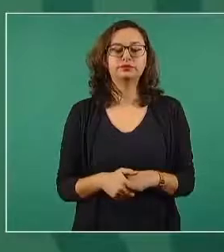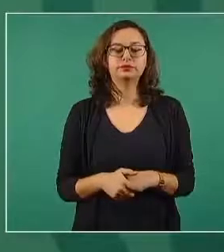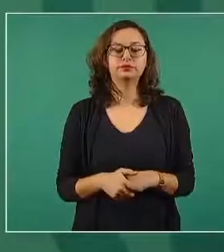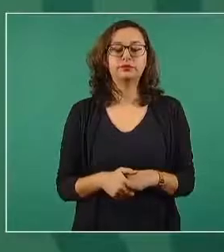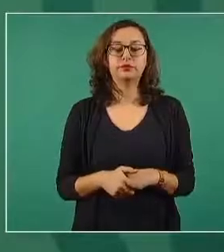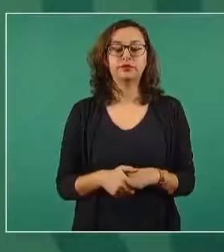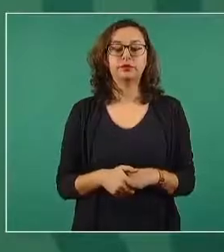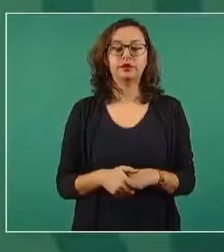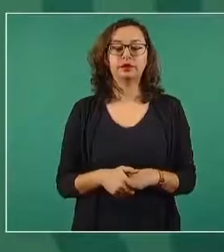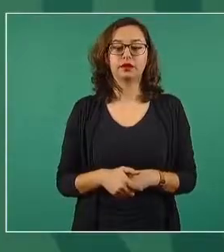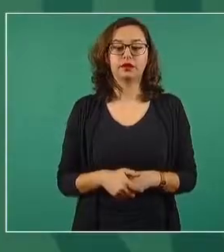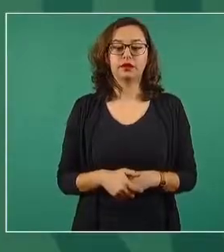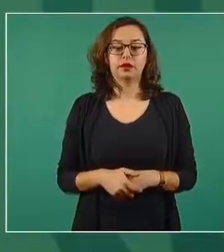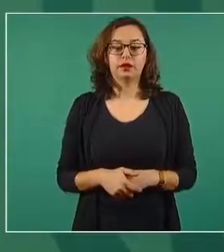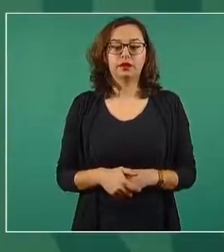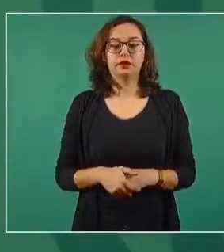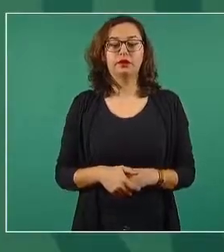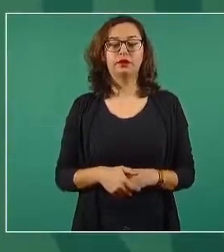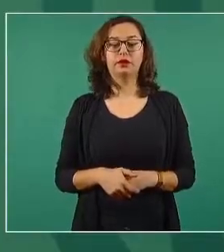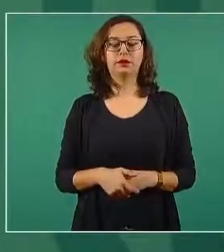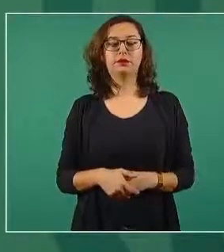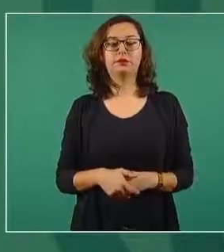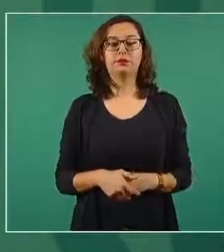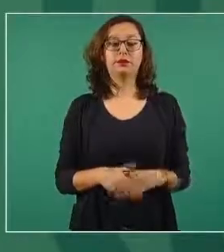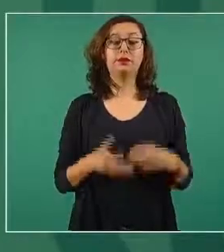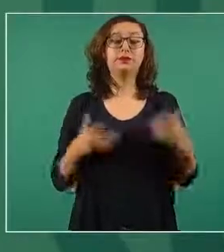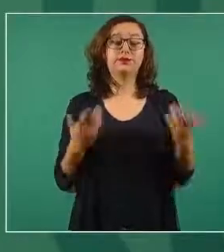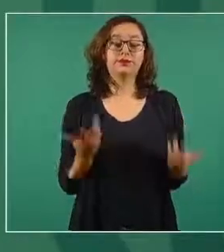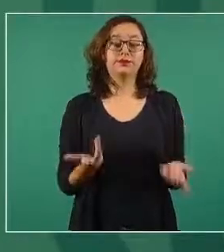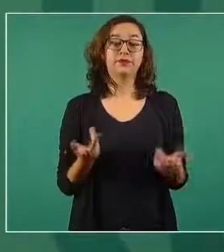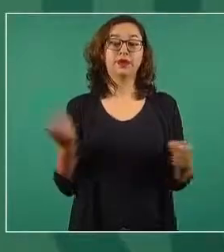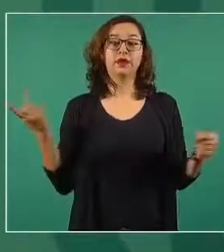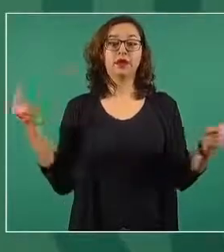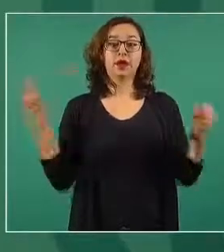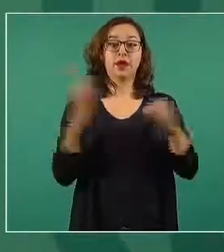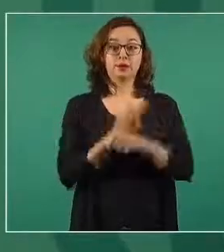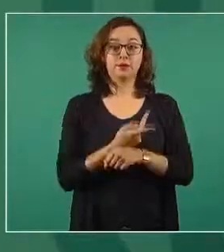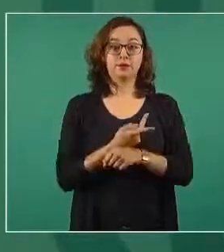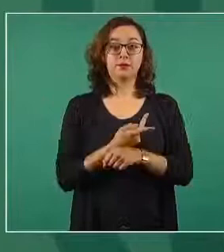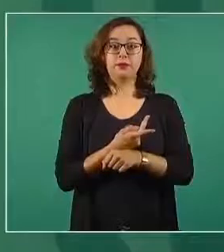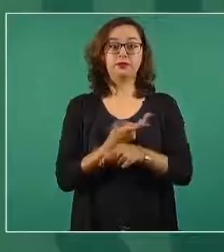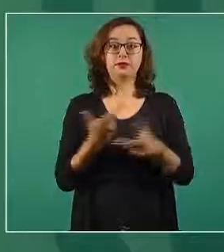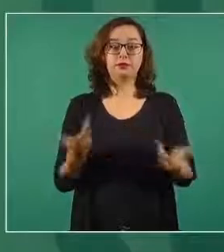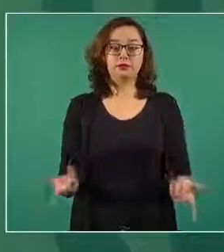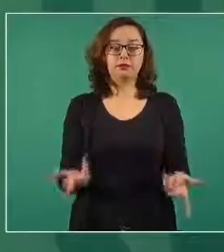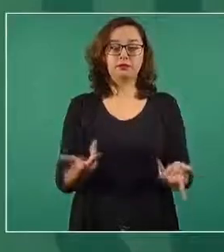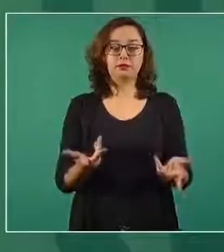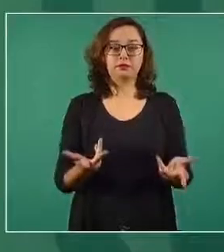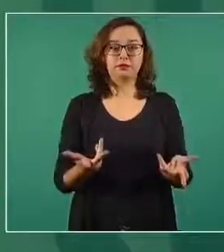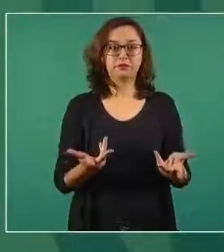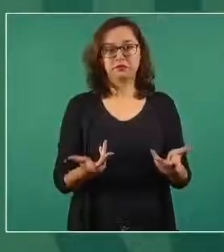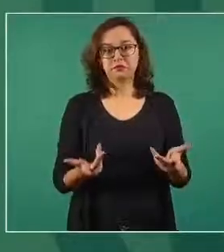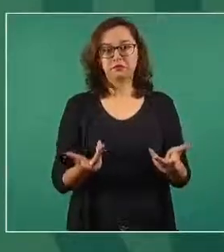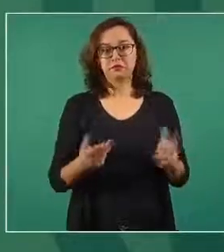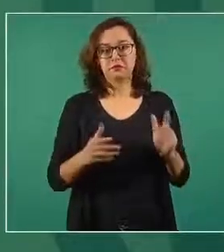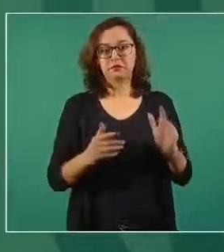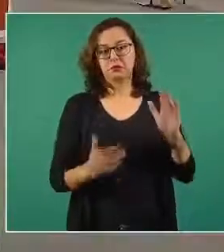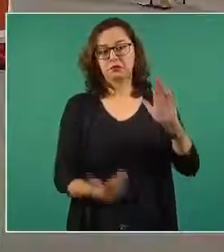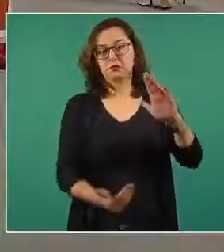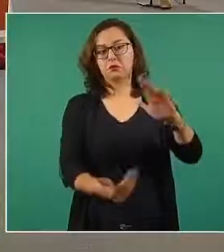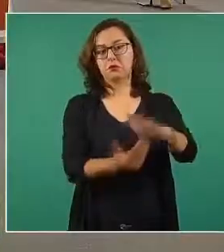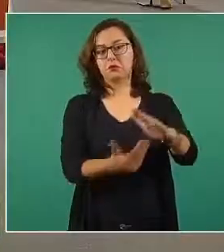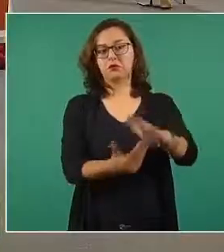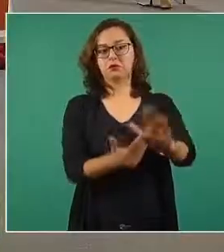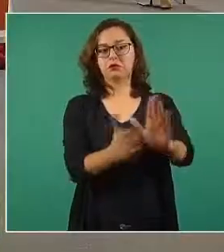Procuramos una distribución que en un determinado momento le permitiera a un adolescente ver los libros sobre una mesa, como los que están ahí,